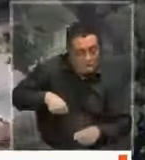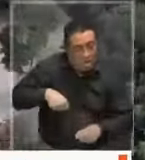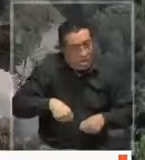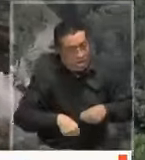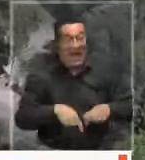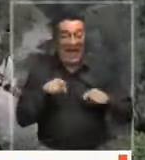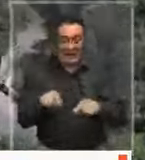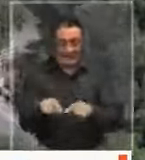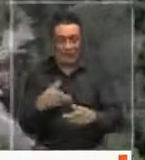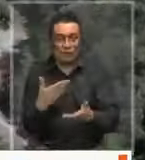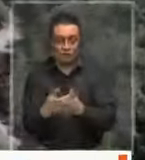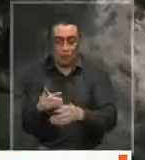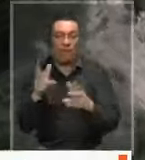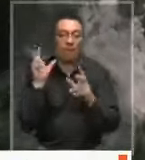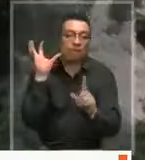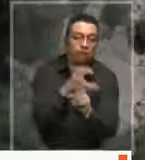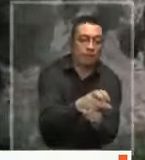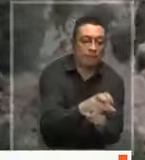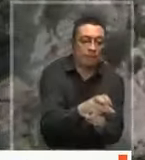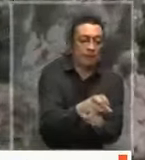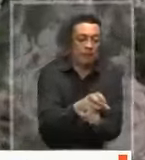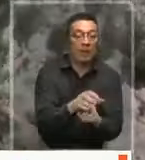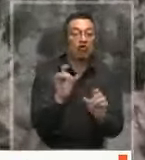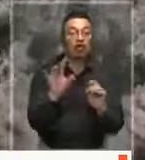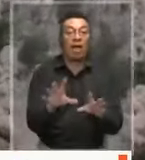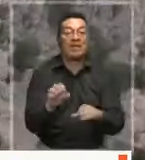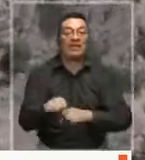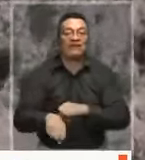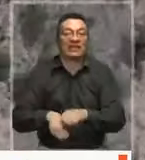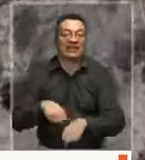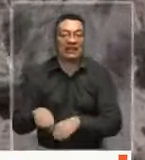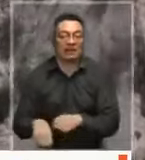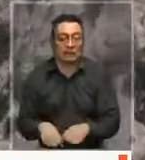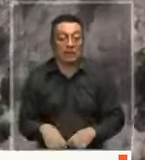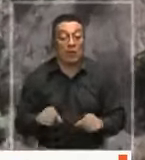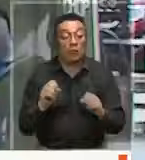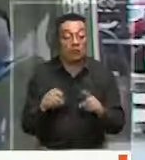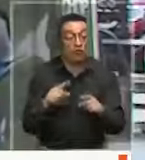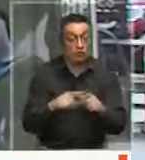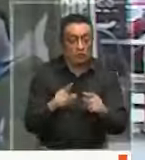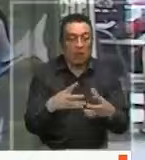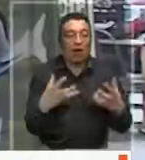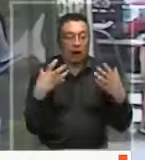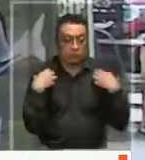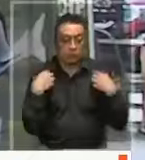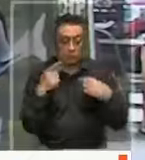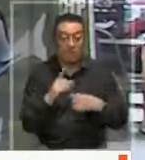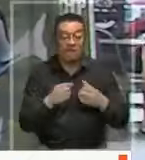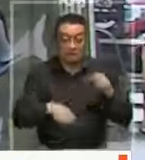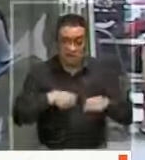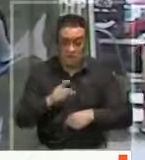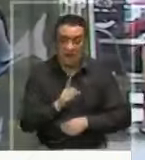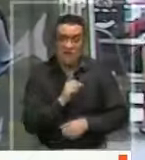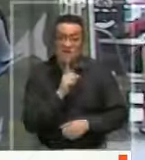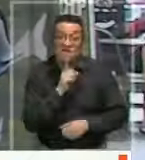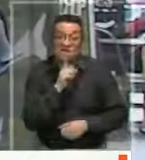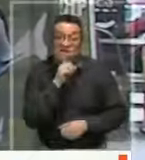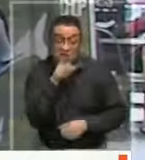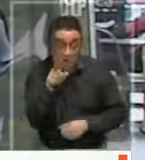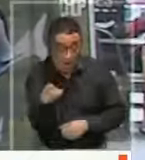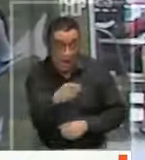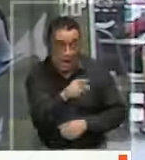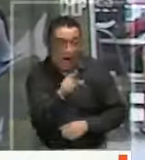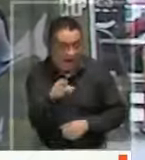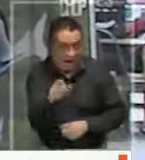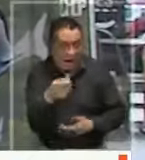del Parque Met para atacar, pero solo bicicletas. Muchas de estas por encargo, bicicletas de alta gama, las cuales son captadas